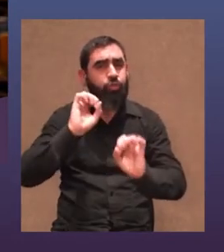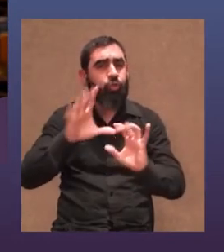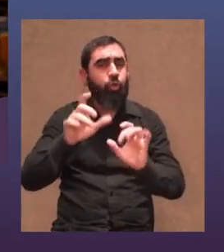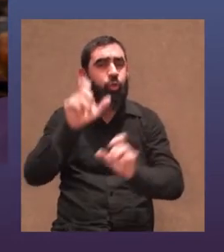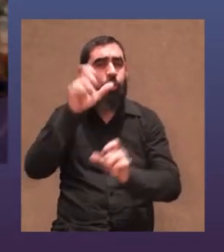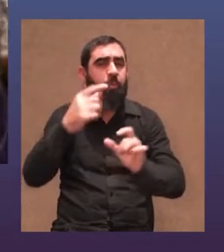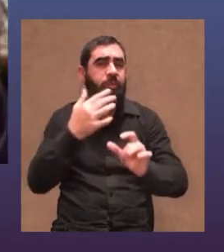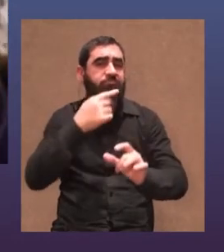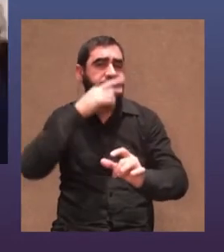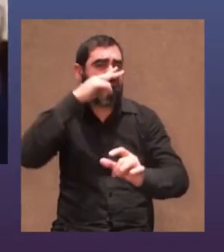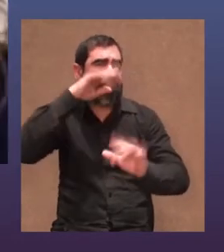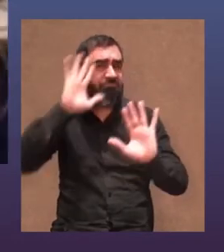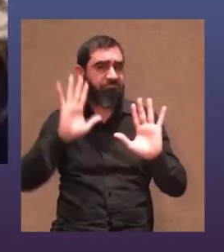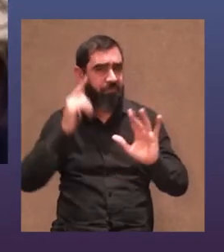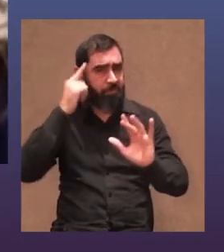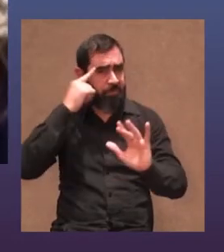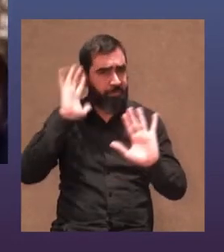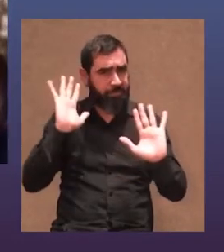¿Claudia?